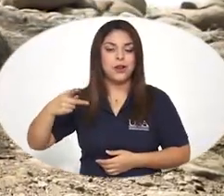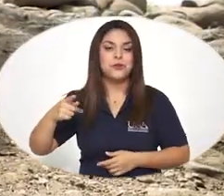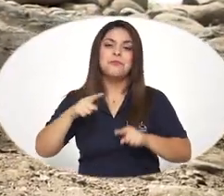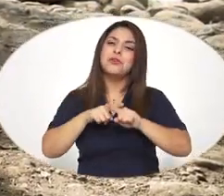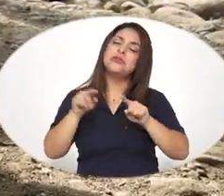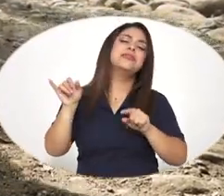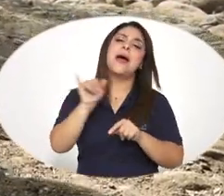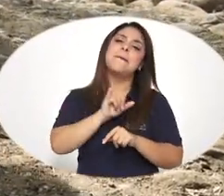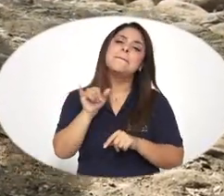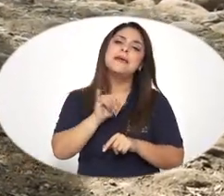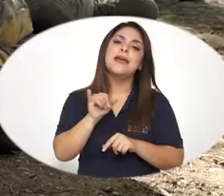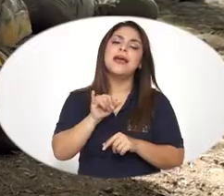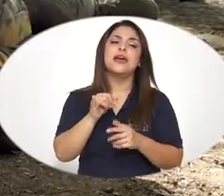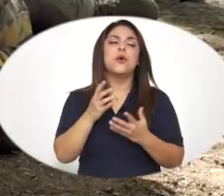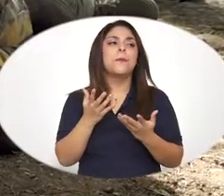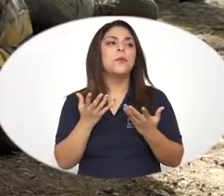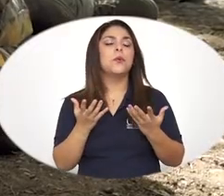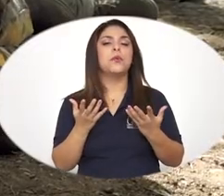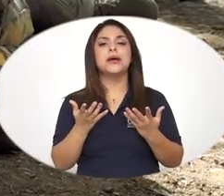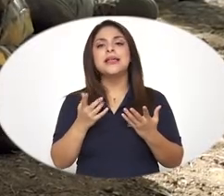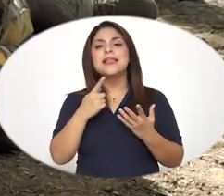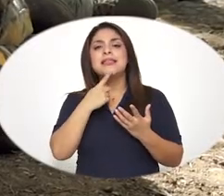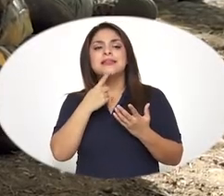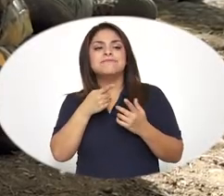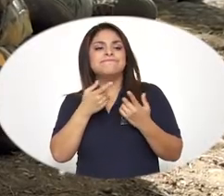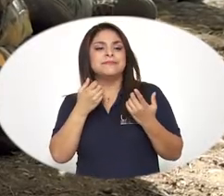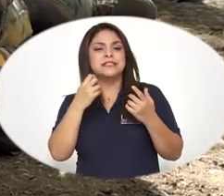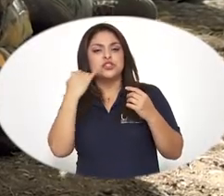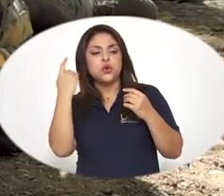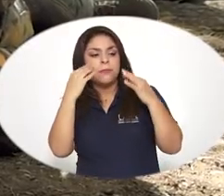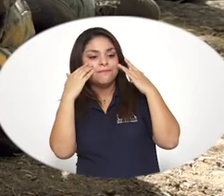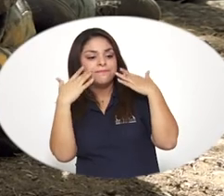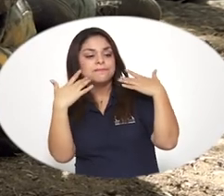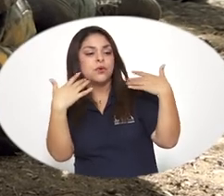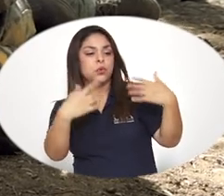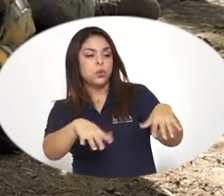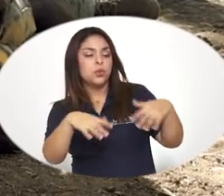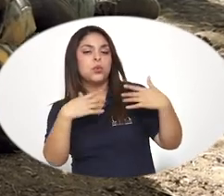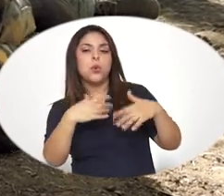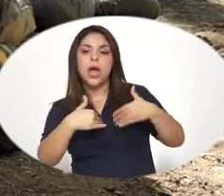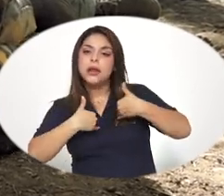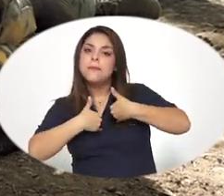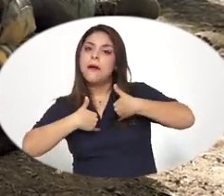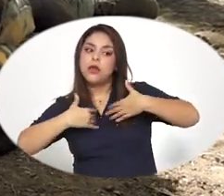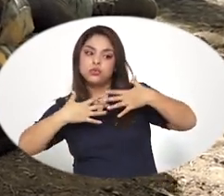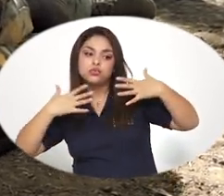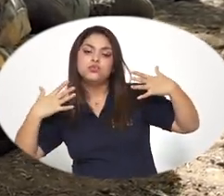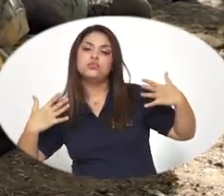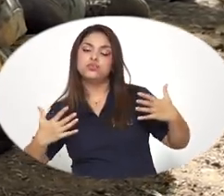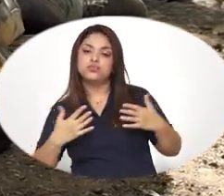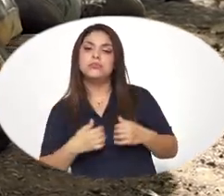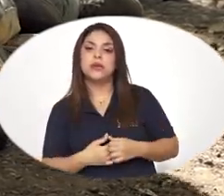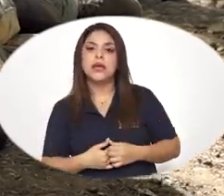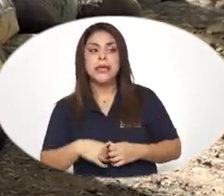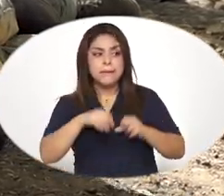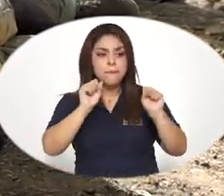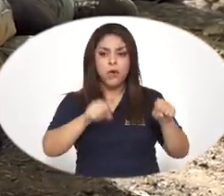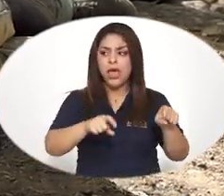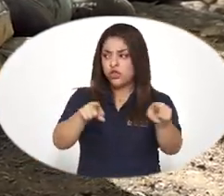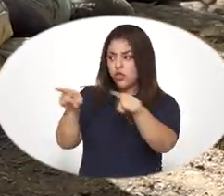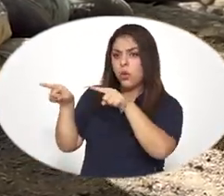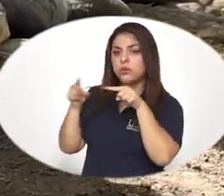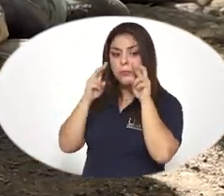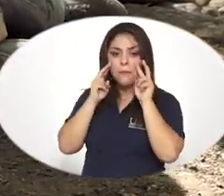él pueda generar, sino también desde una perspectiva de admiración al animal como tal, ¿verdad? Y